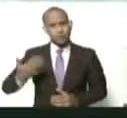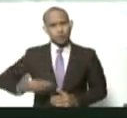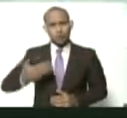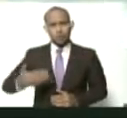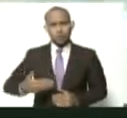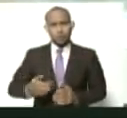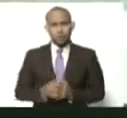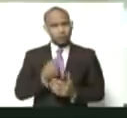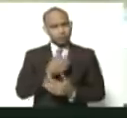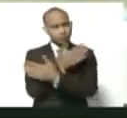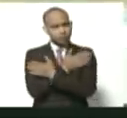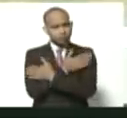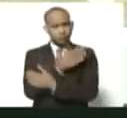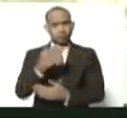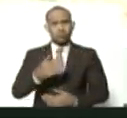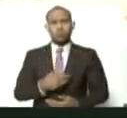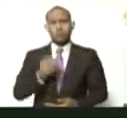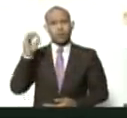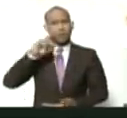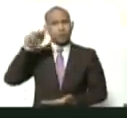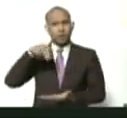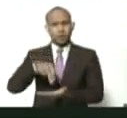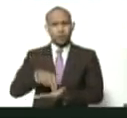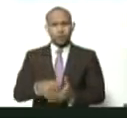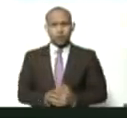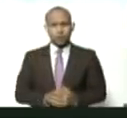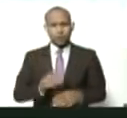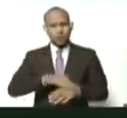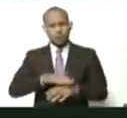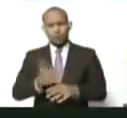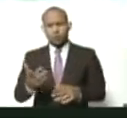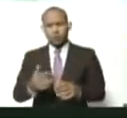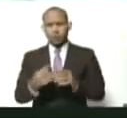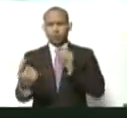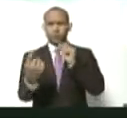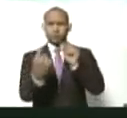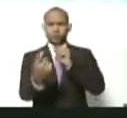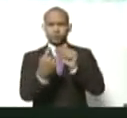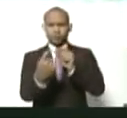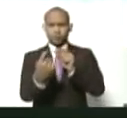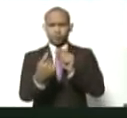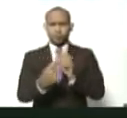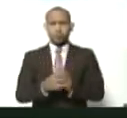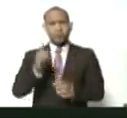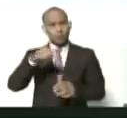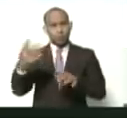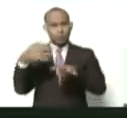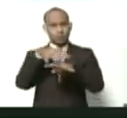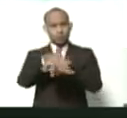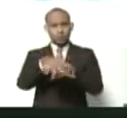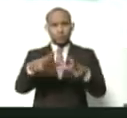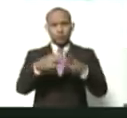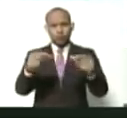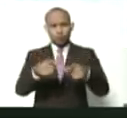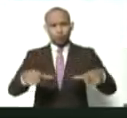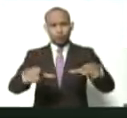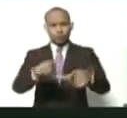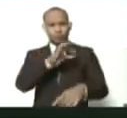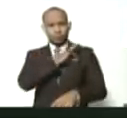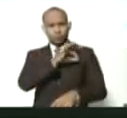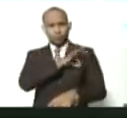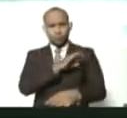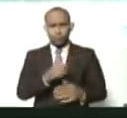Importante, felicito a la Asamblea Nacional porque a través del diálogo inclusivo de todos los sectores de la sociedad